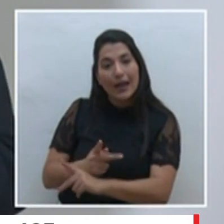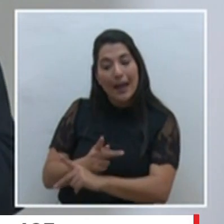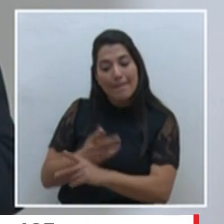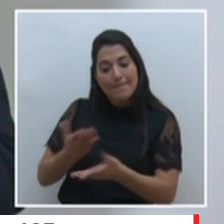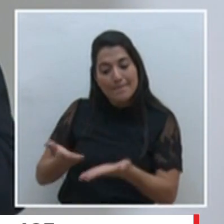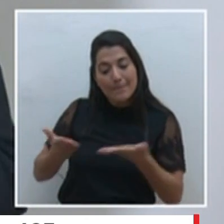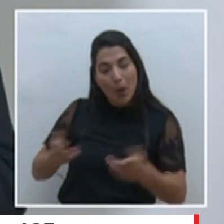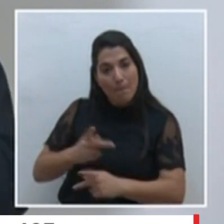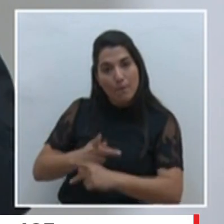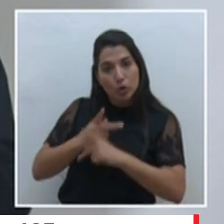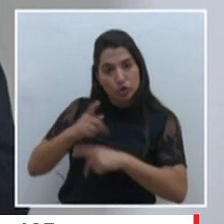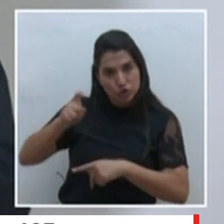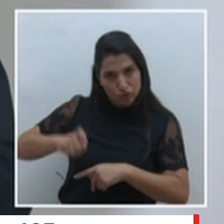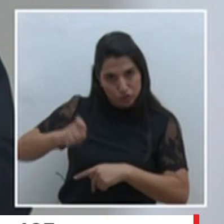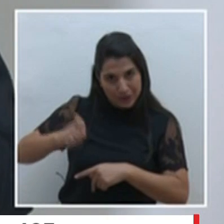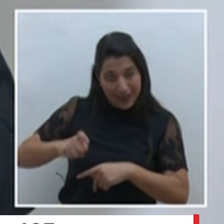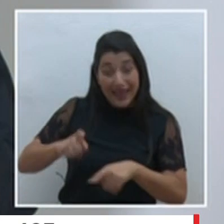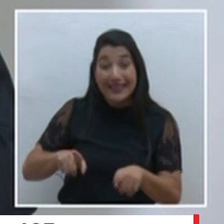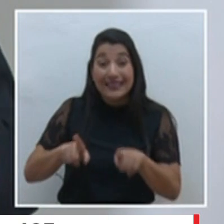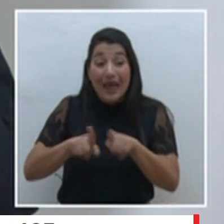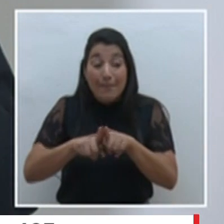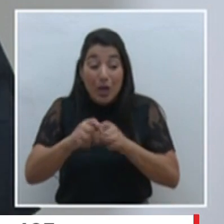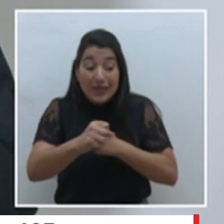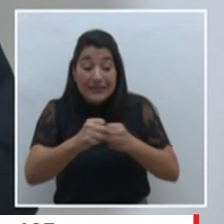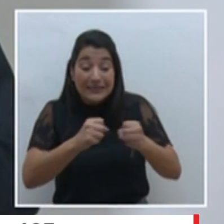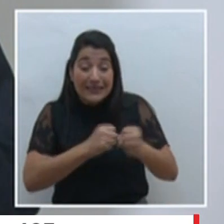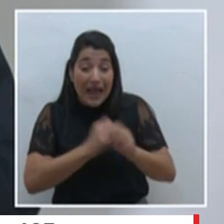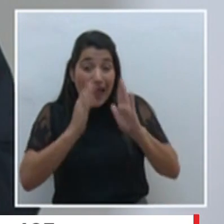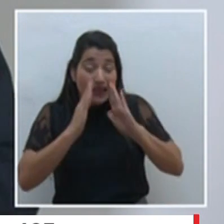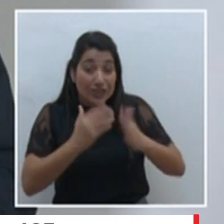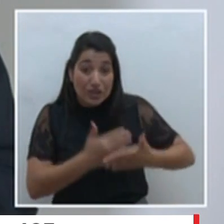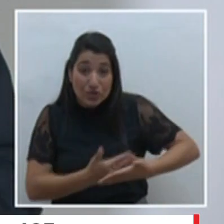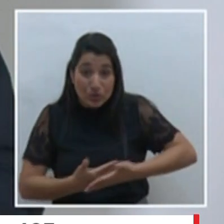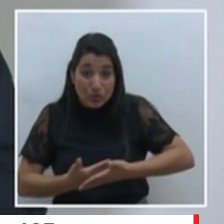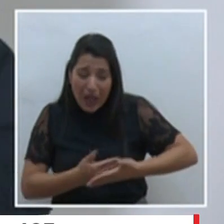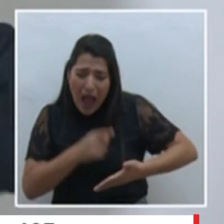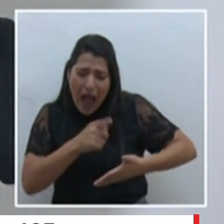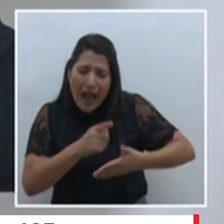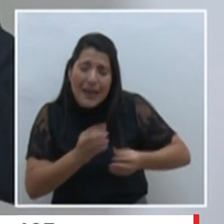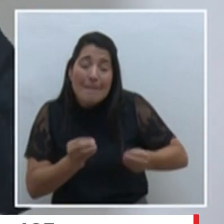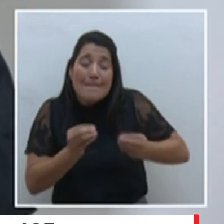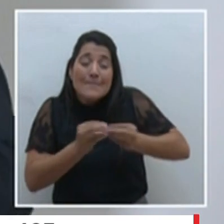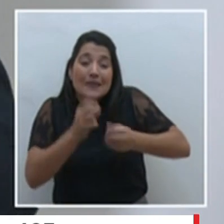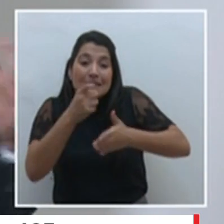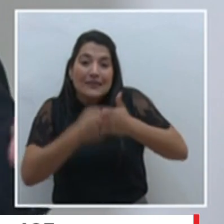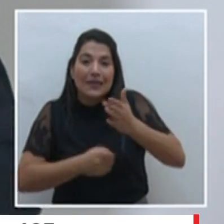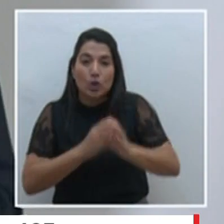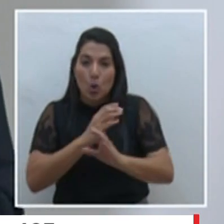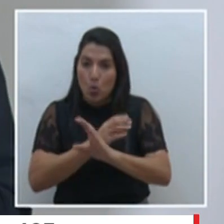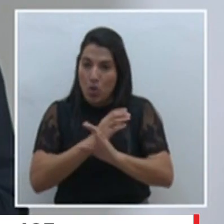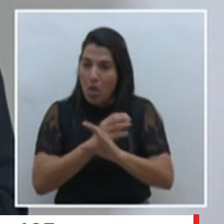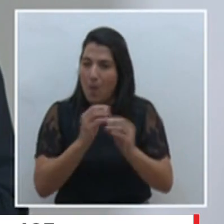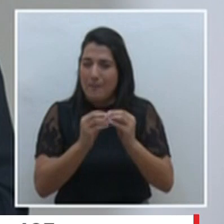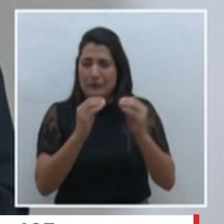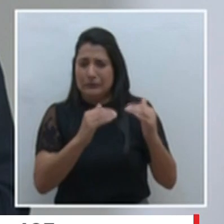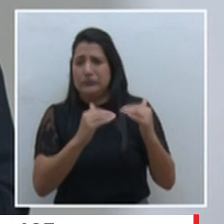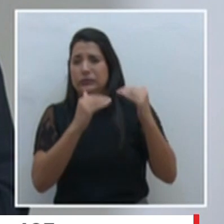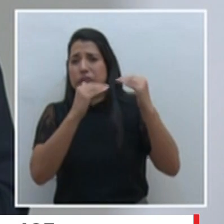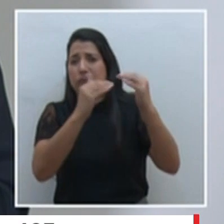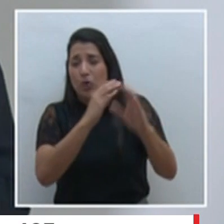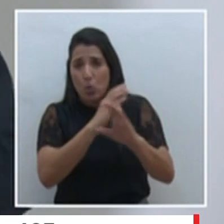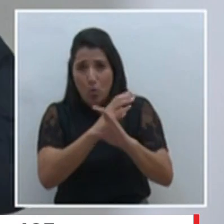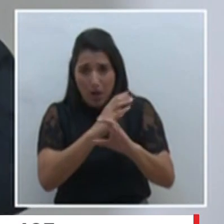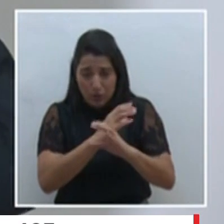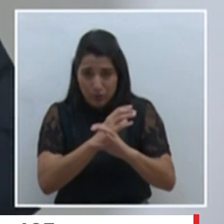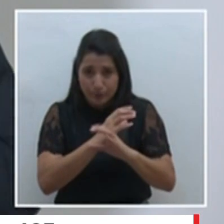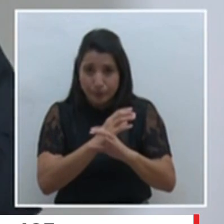las salas de atención neonatal, son salas específicas donde los cuidados son todavía más altos que en una sala de atención común de